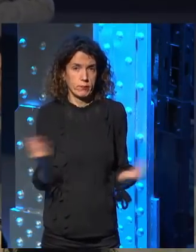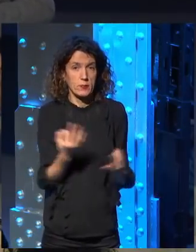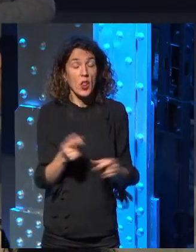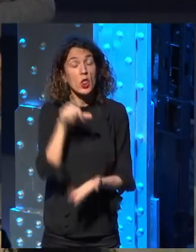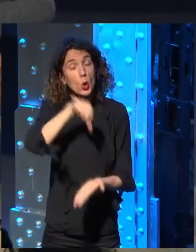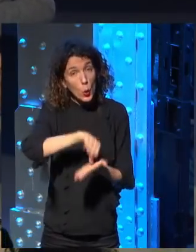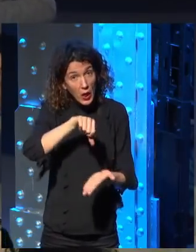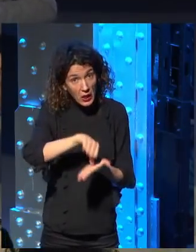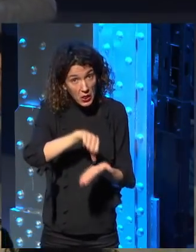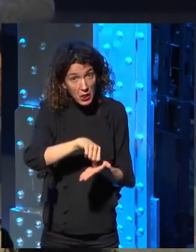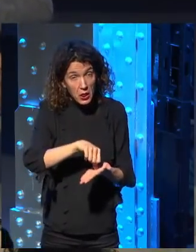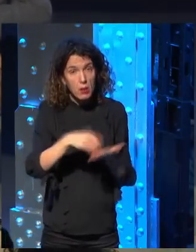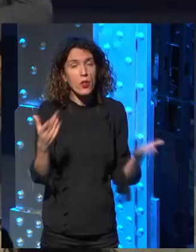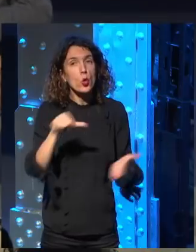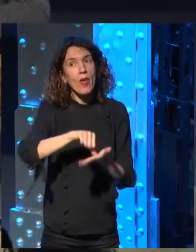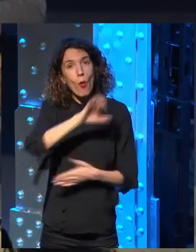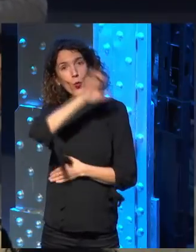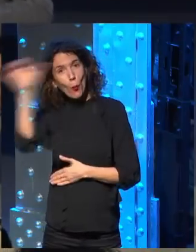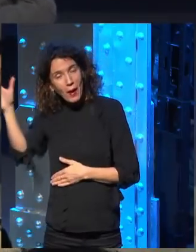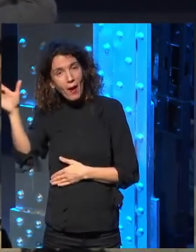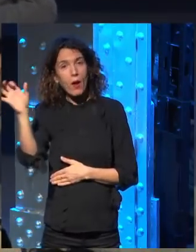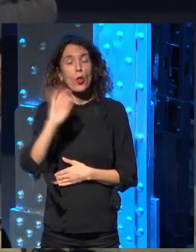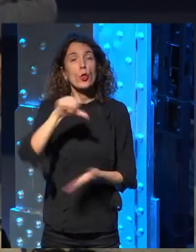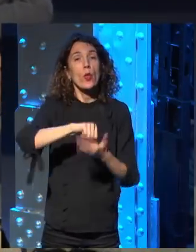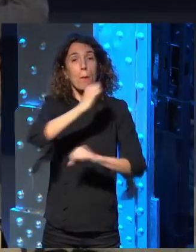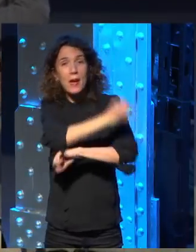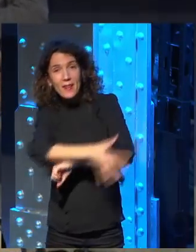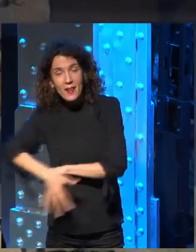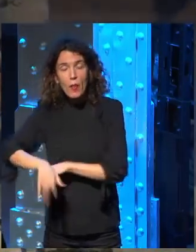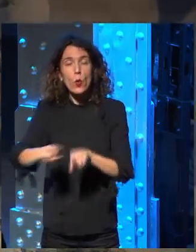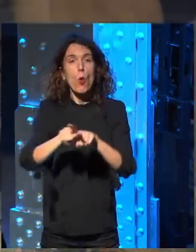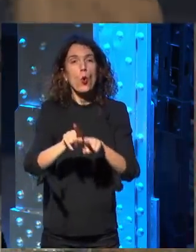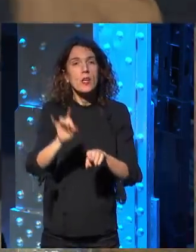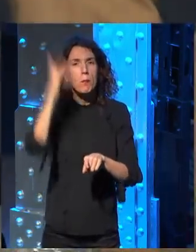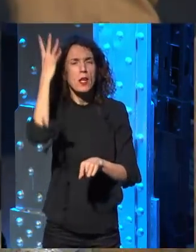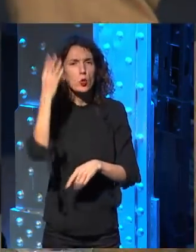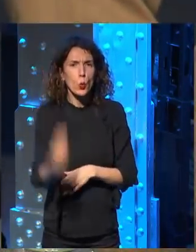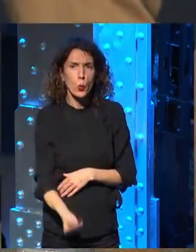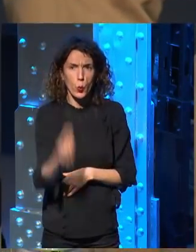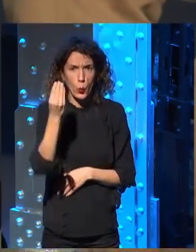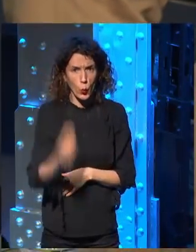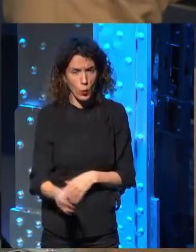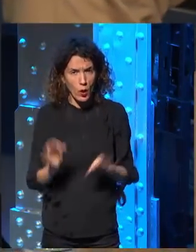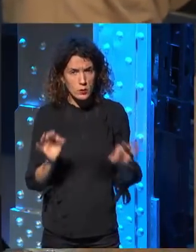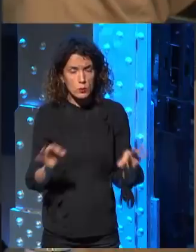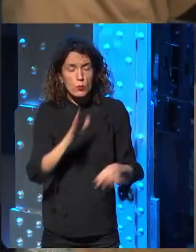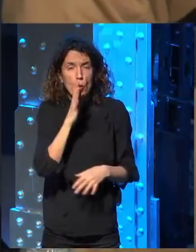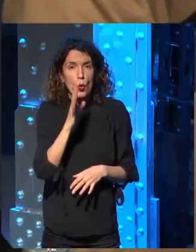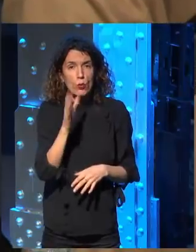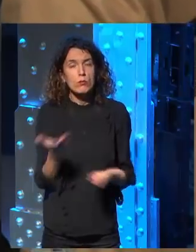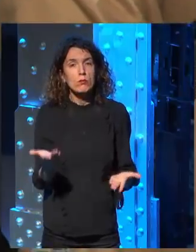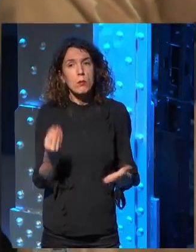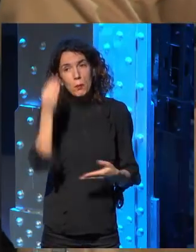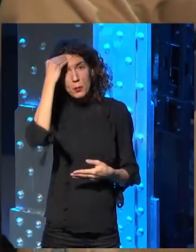Que la ciudad europea o la ciudad mediterránea es un invento tan extraordinario, ¿no? Porque es que